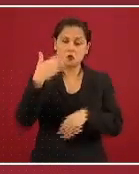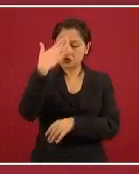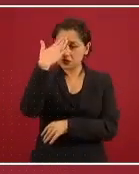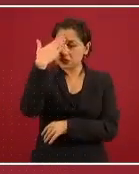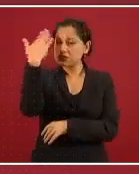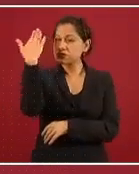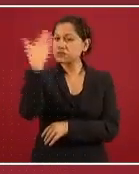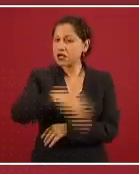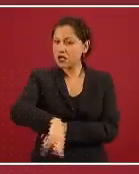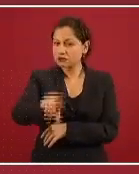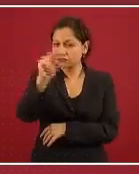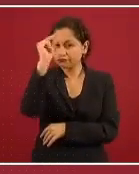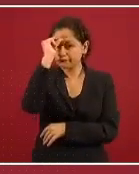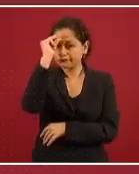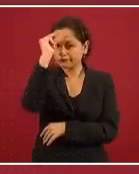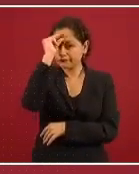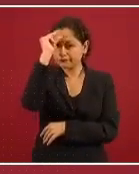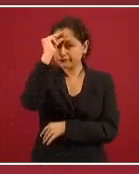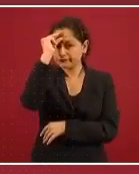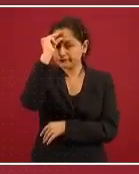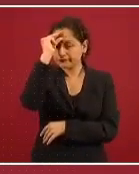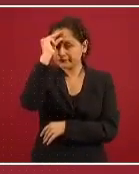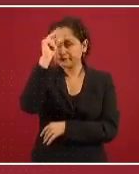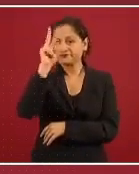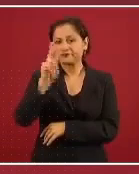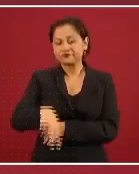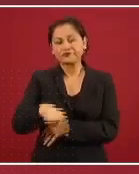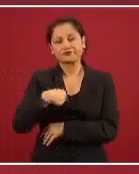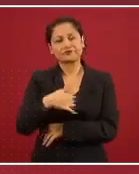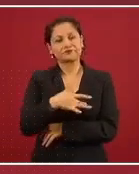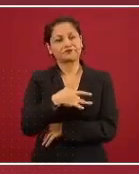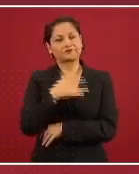La mayoría de la gente está